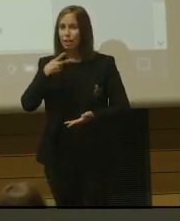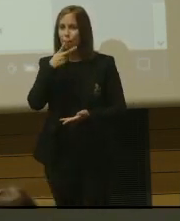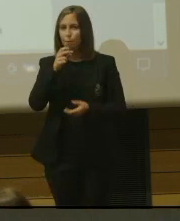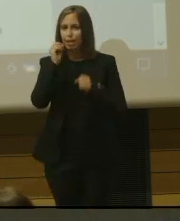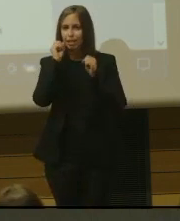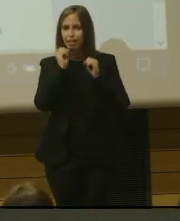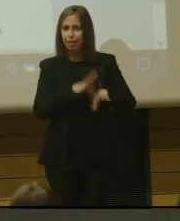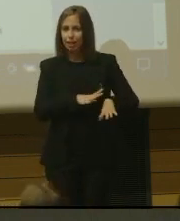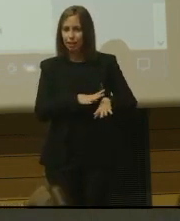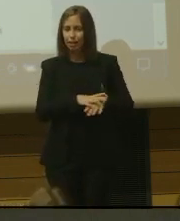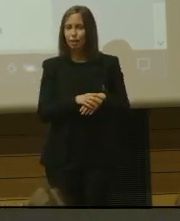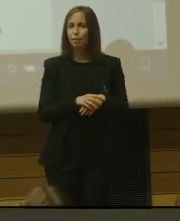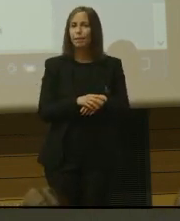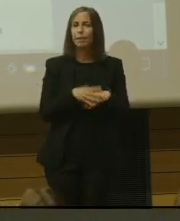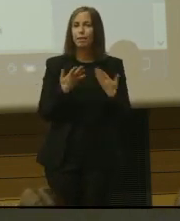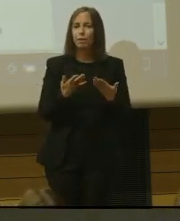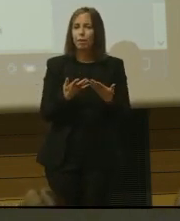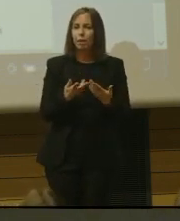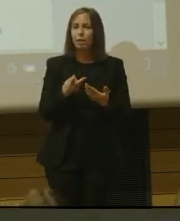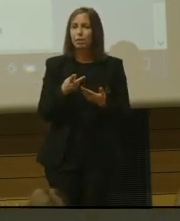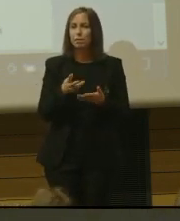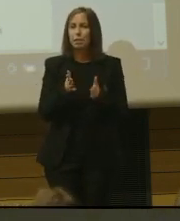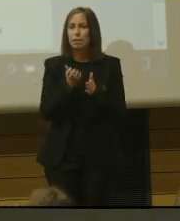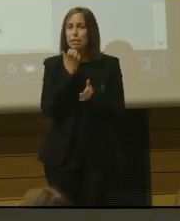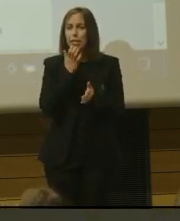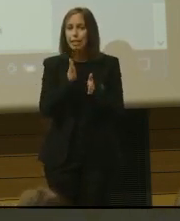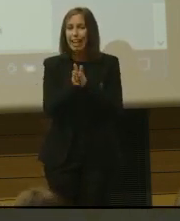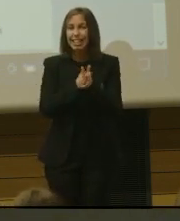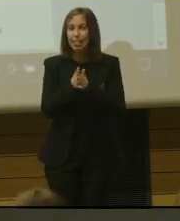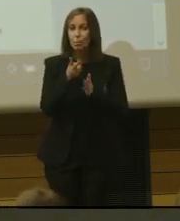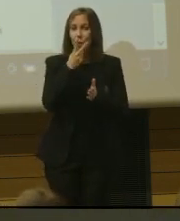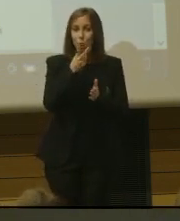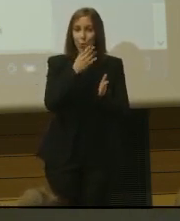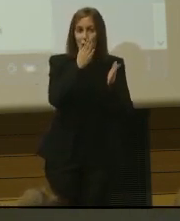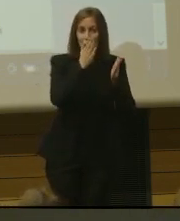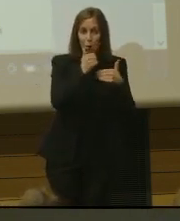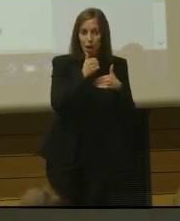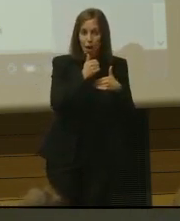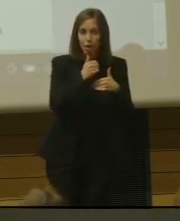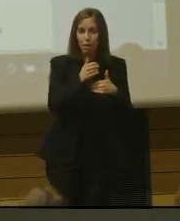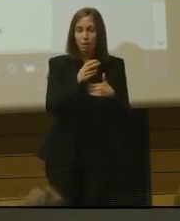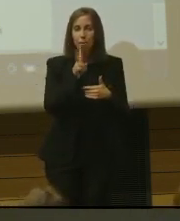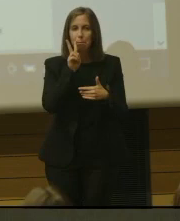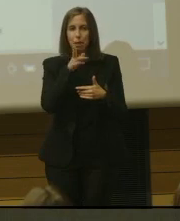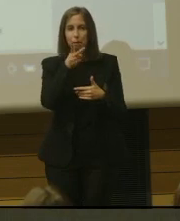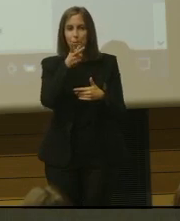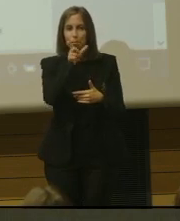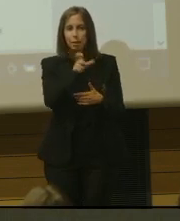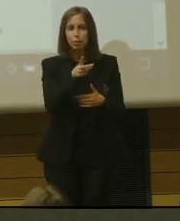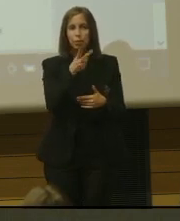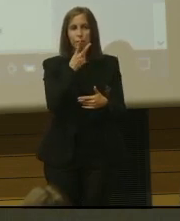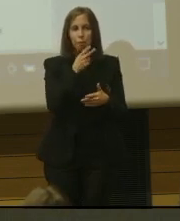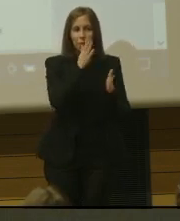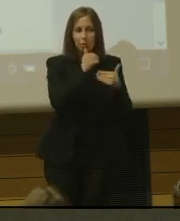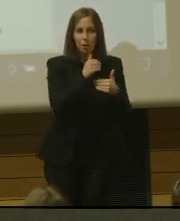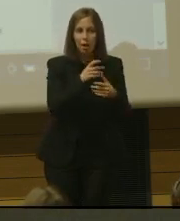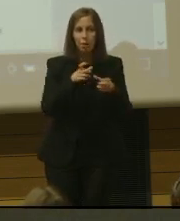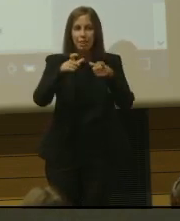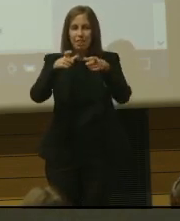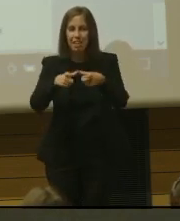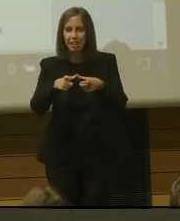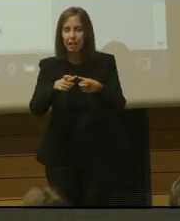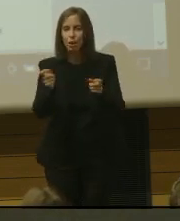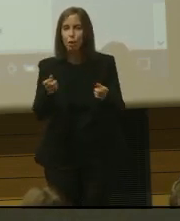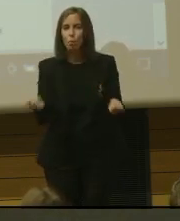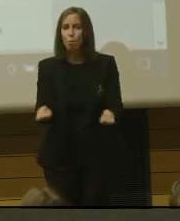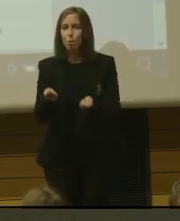la ausencia, ¿no? de ese estímulo que evoca las ganas de fumar, que por ejemplo una persona fumando, o un cenicero, o una publicidad de